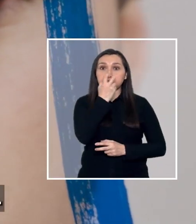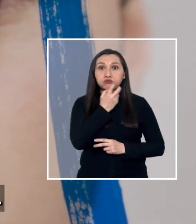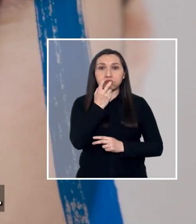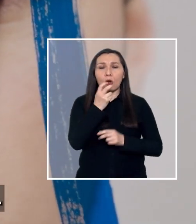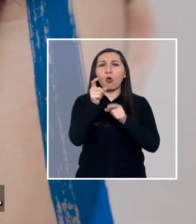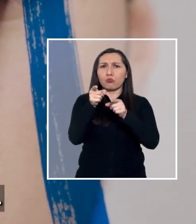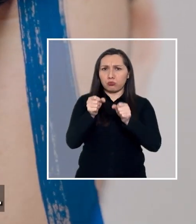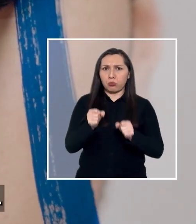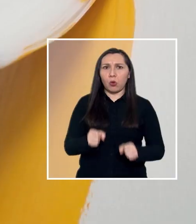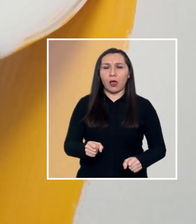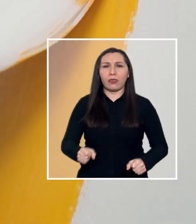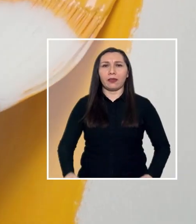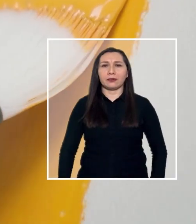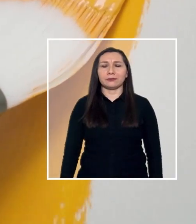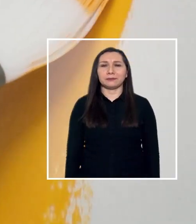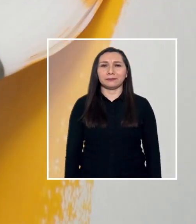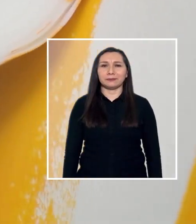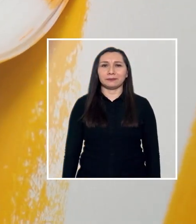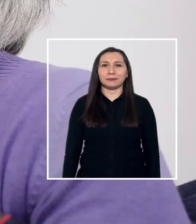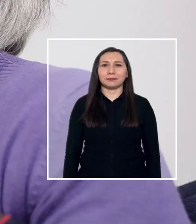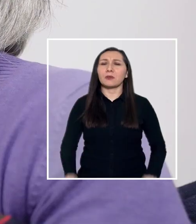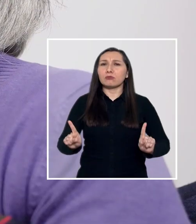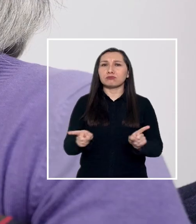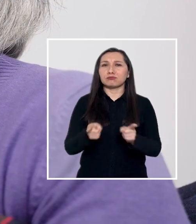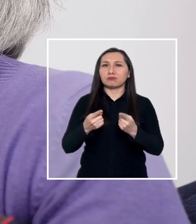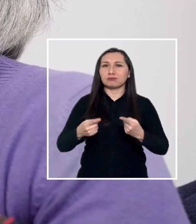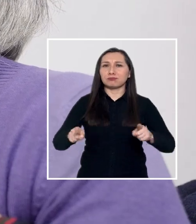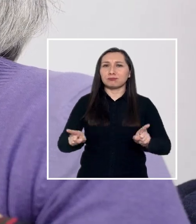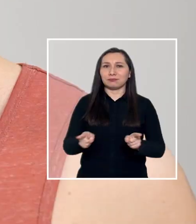Wananga y totato ureo.